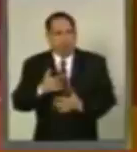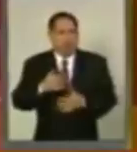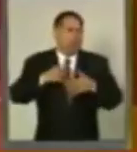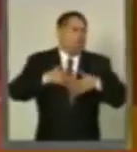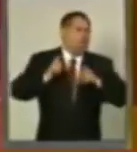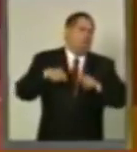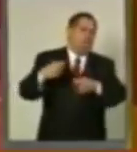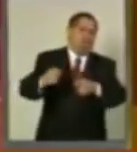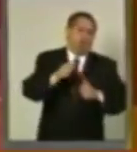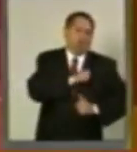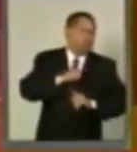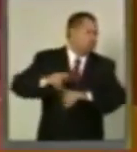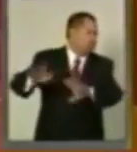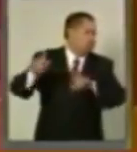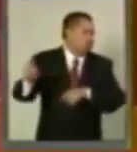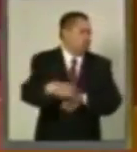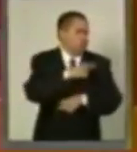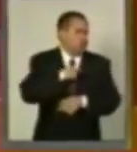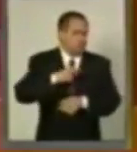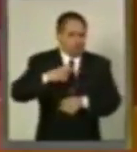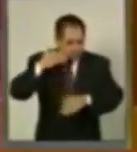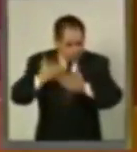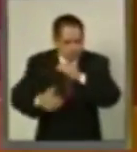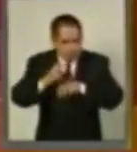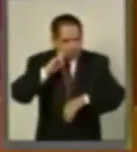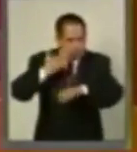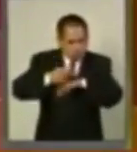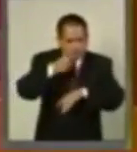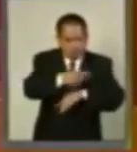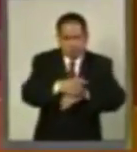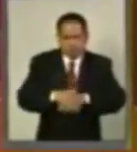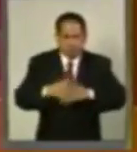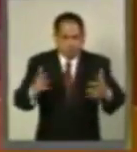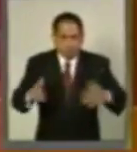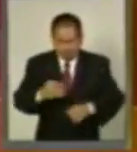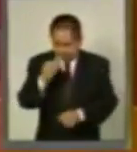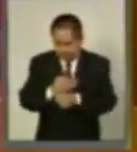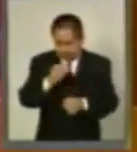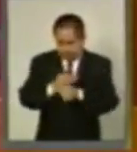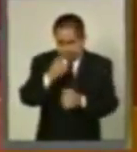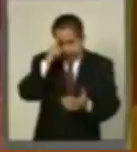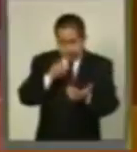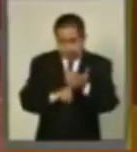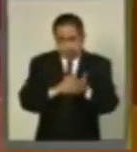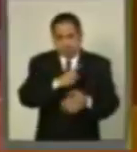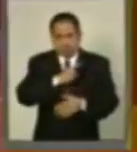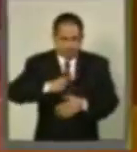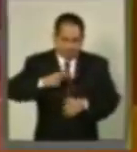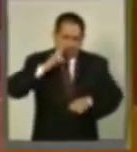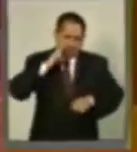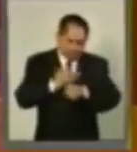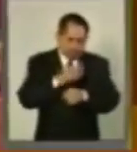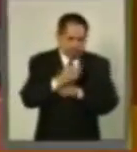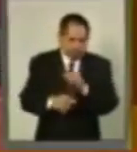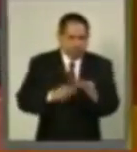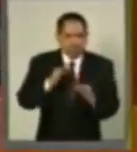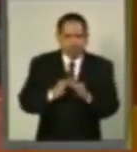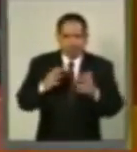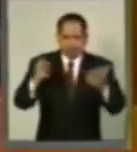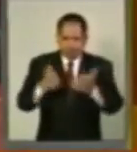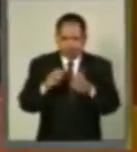ejército que asumir sus responsabilidades. Pero yo creo que es el momento de asumir que se requiere